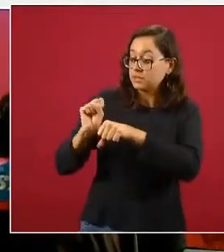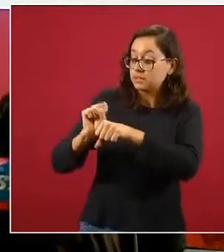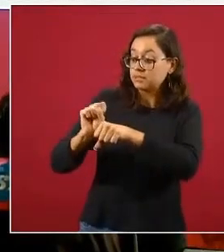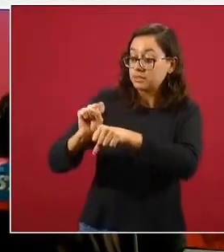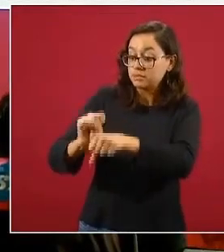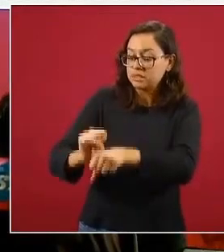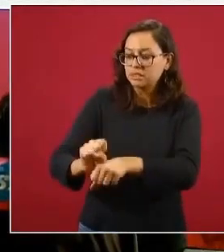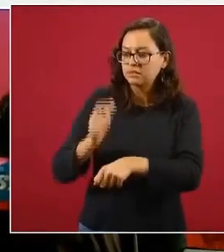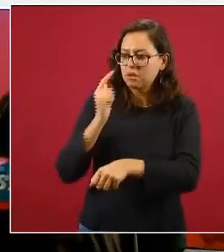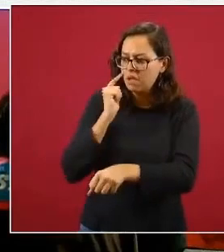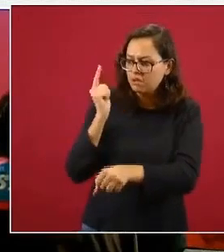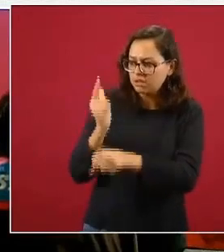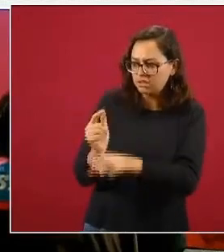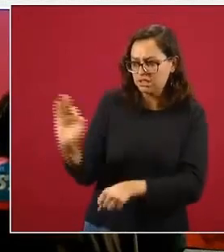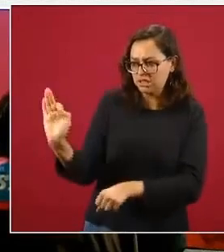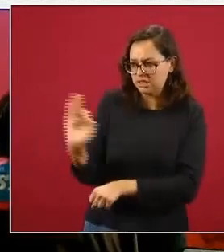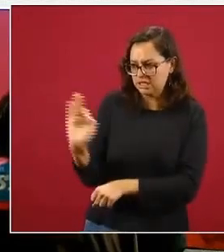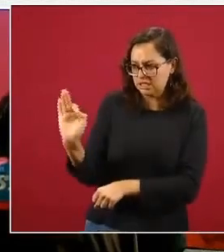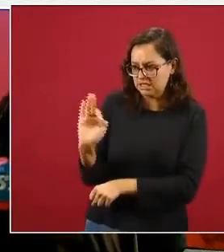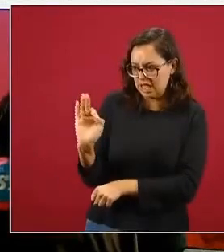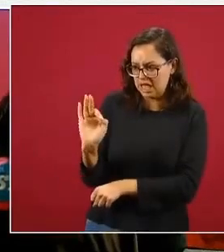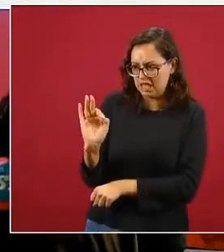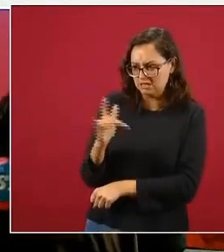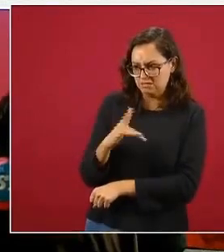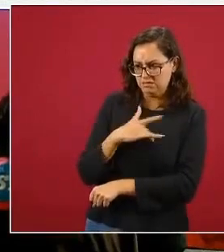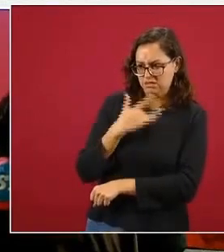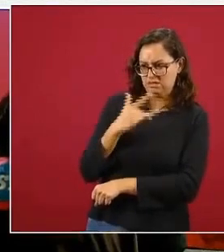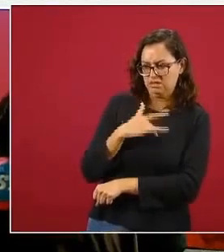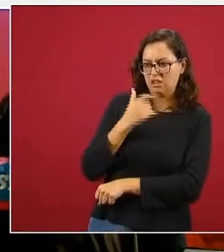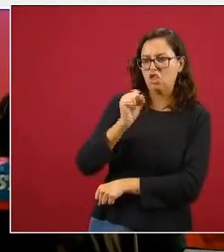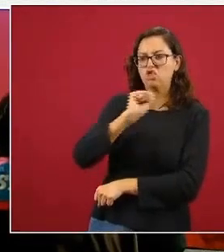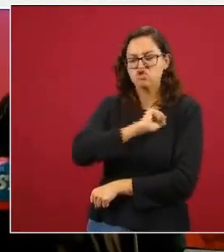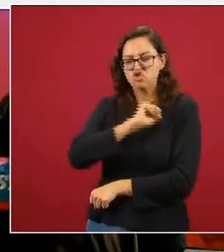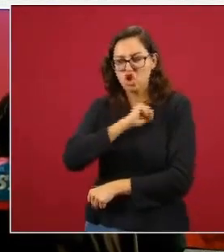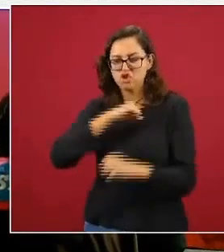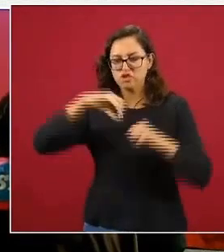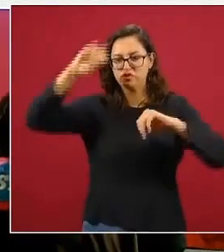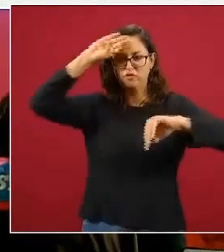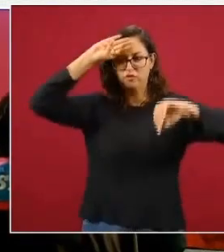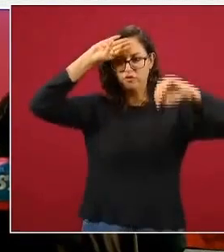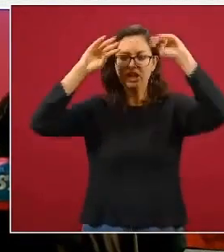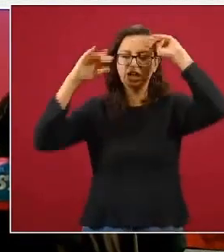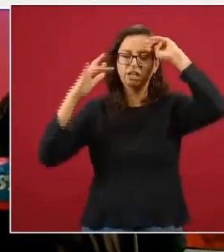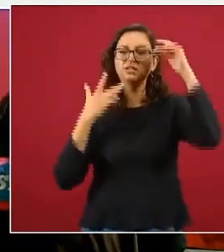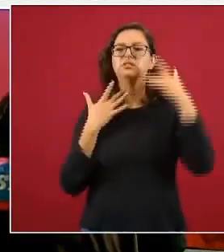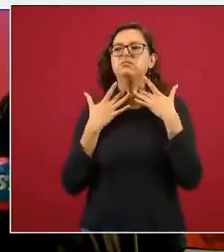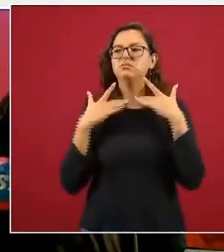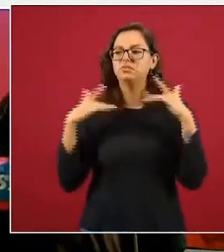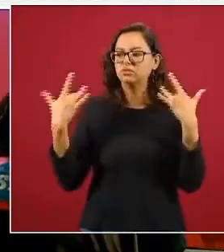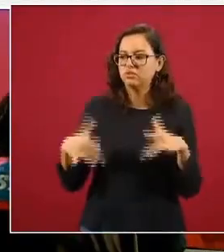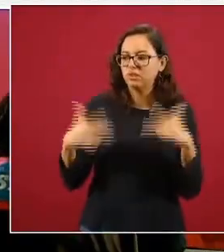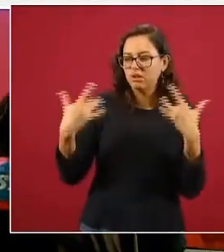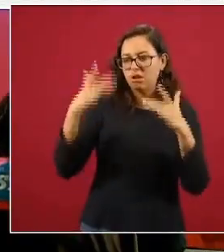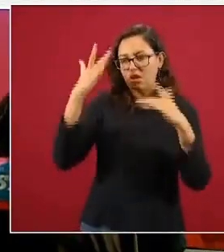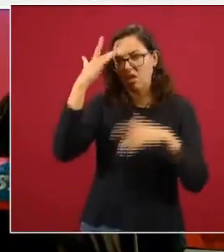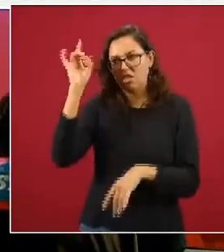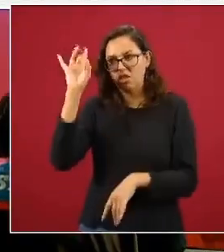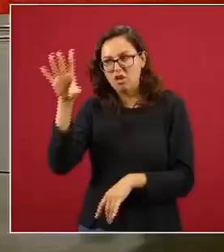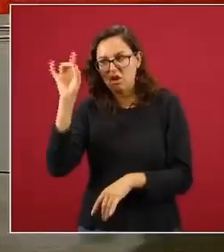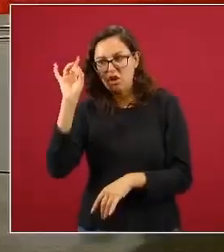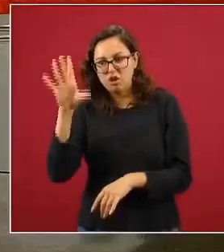epidemiológicas, fueron detectadas con síndrome COVID, tos, fiebre, dolor de garganta, dolor de cabeza, ahora